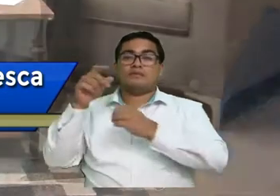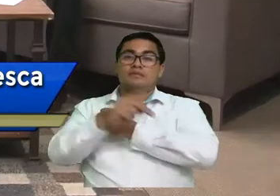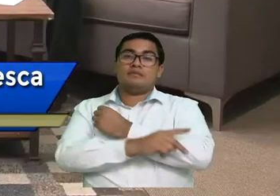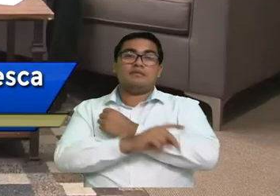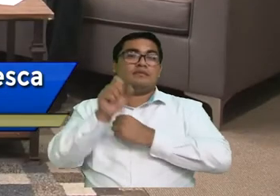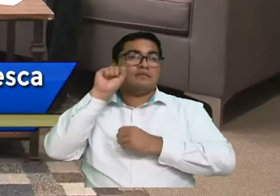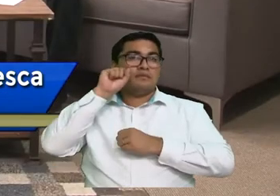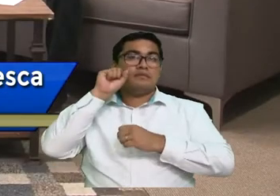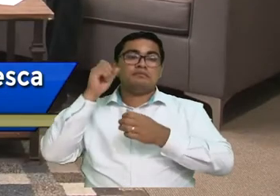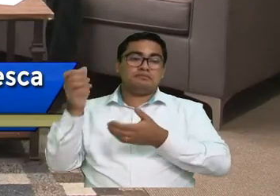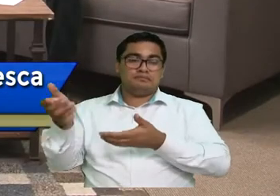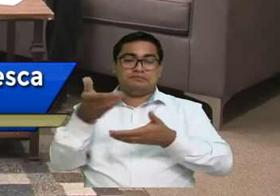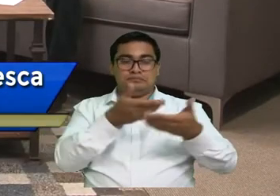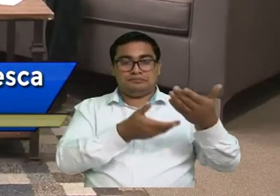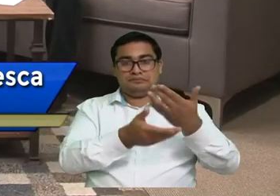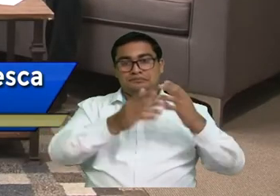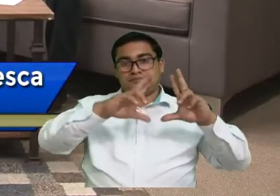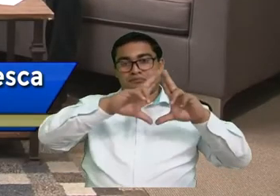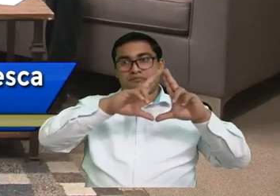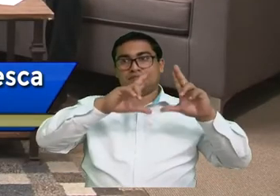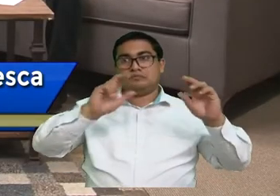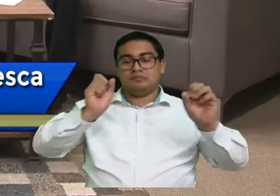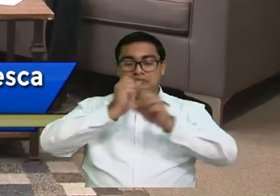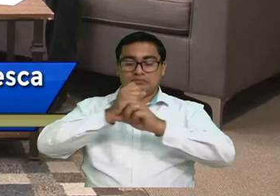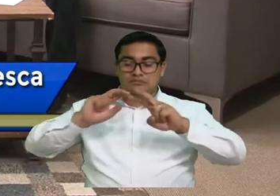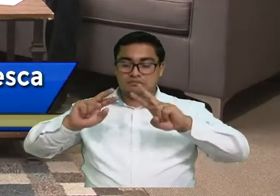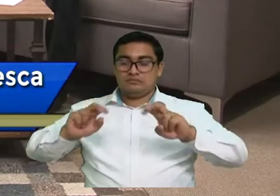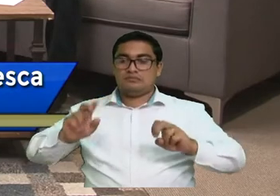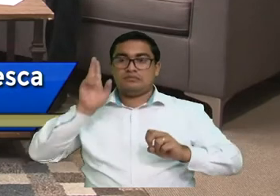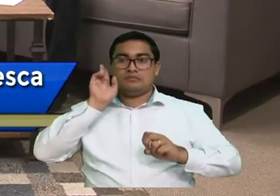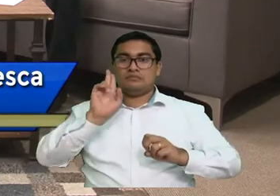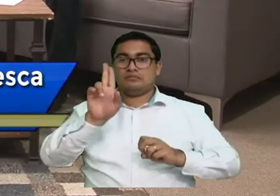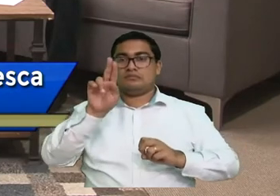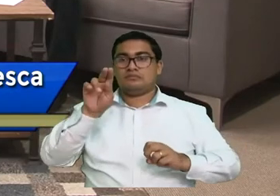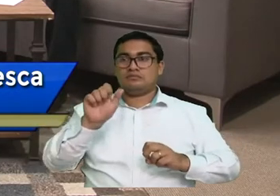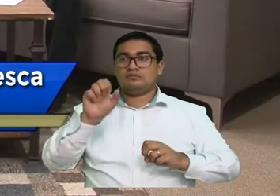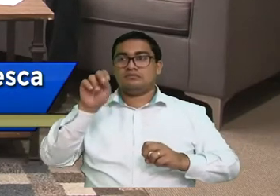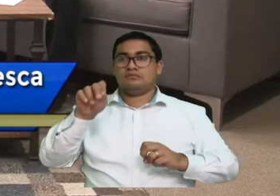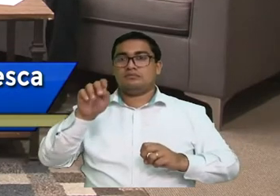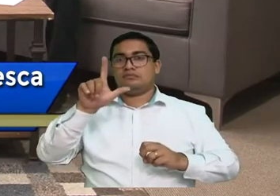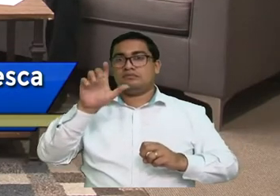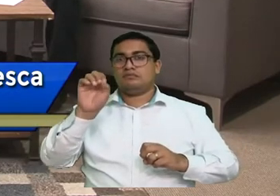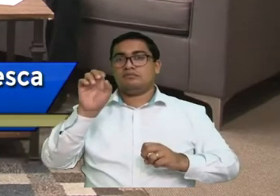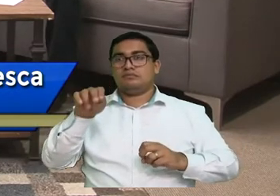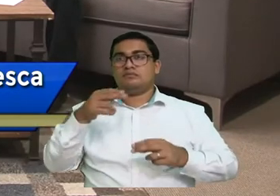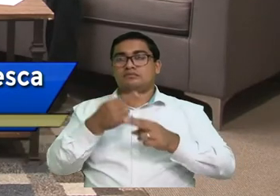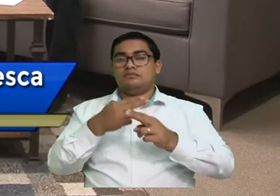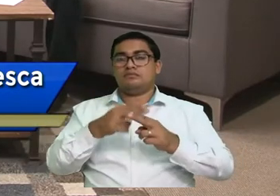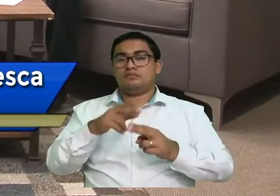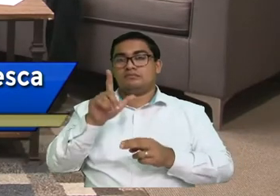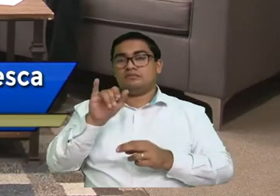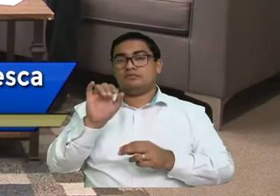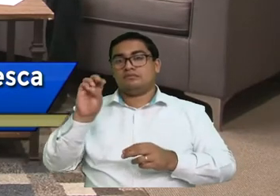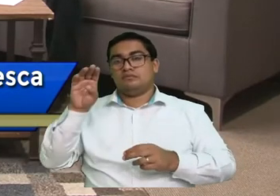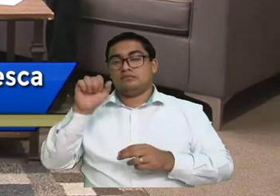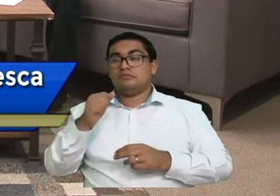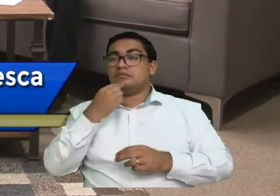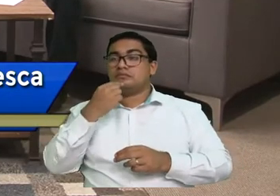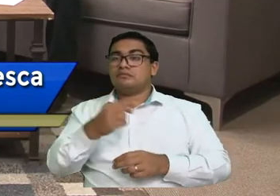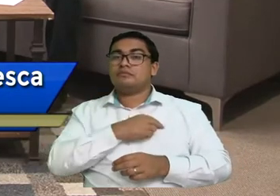hemos estado teniendo con el laboratorio de Lunan León en Lima, donde se ha estado